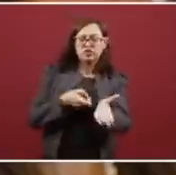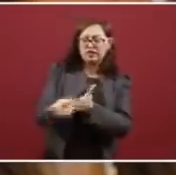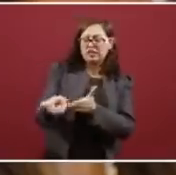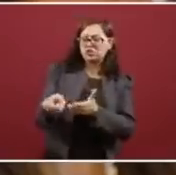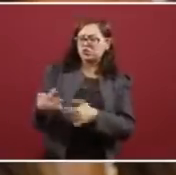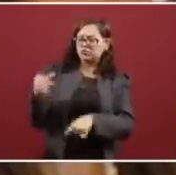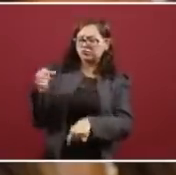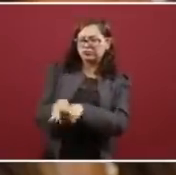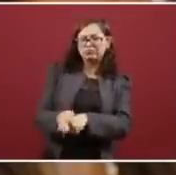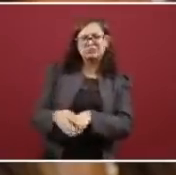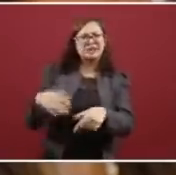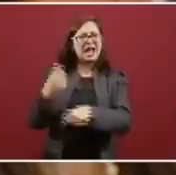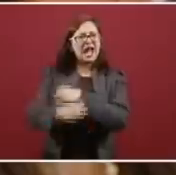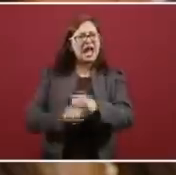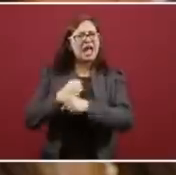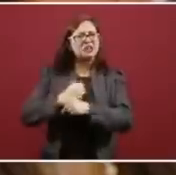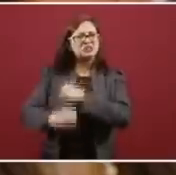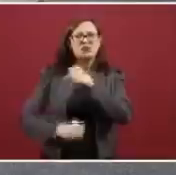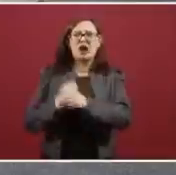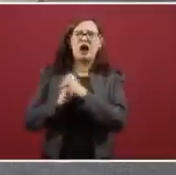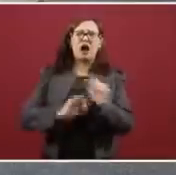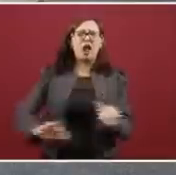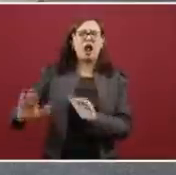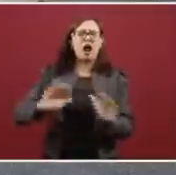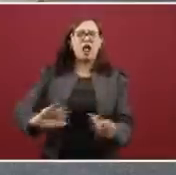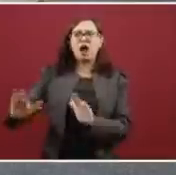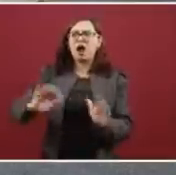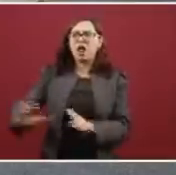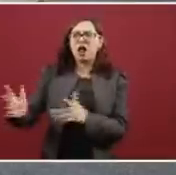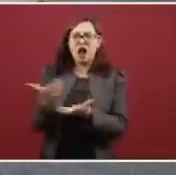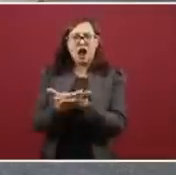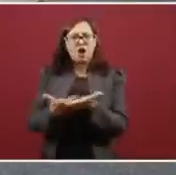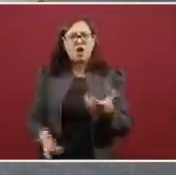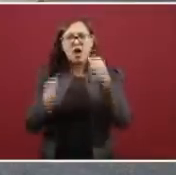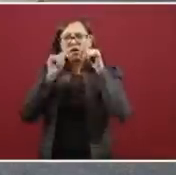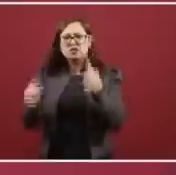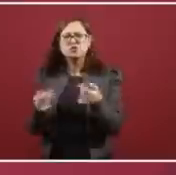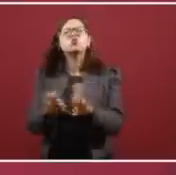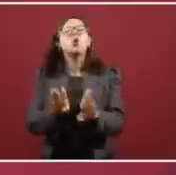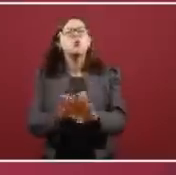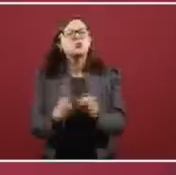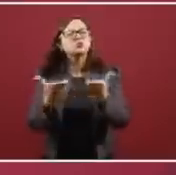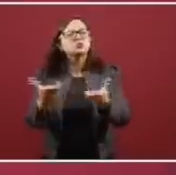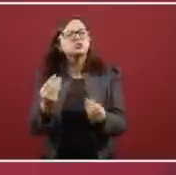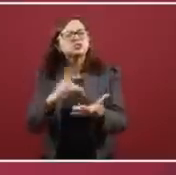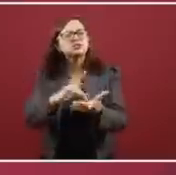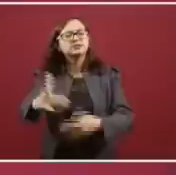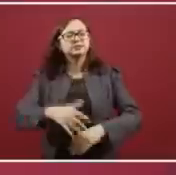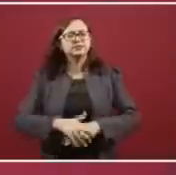en el olvido durante muchos años el presidente muchas gracias si se aprueba